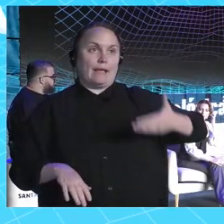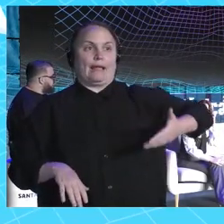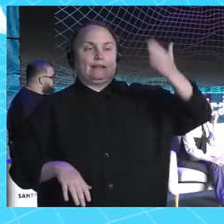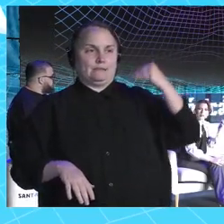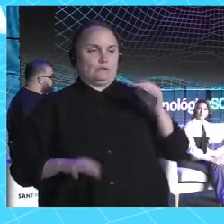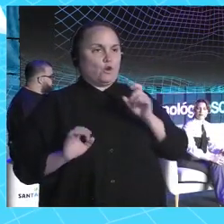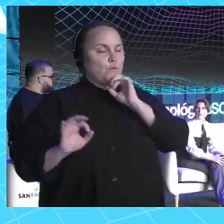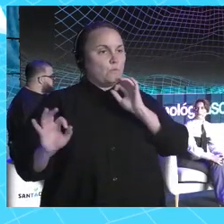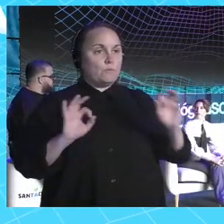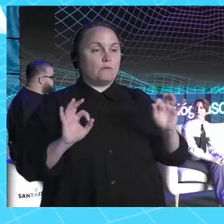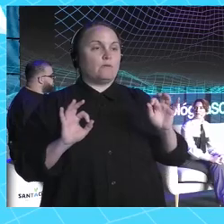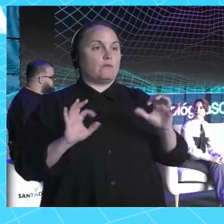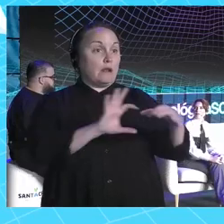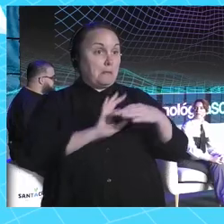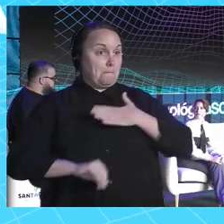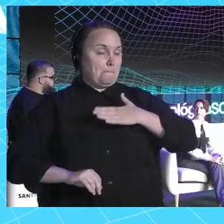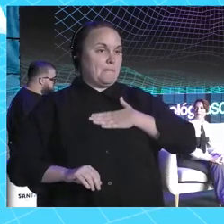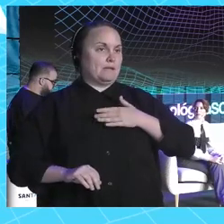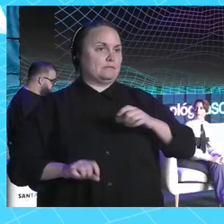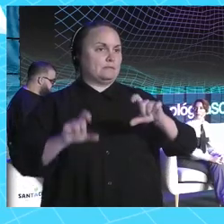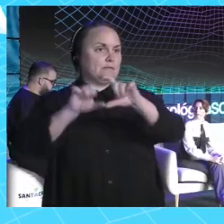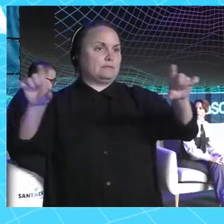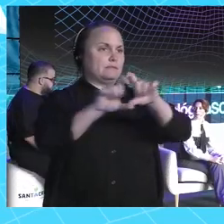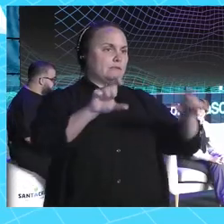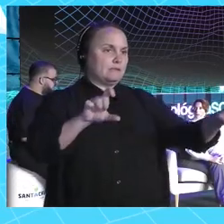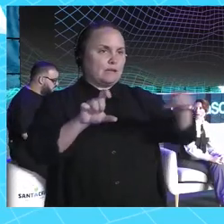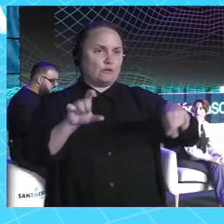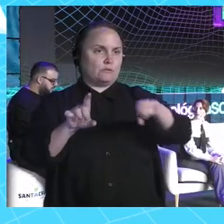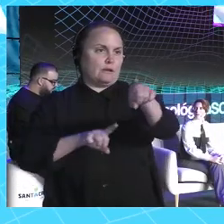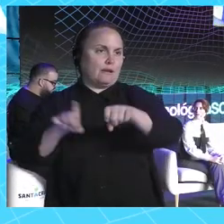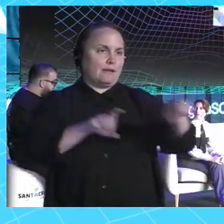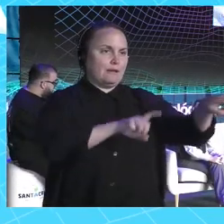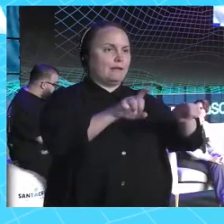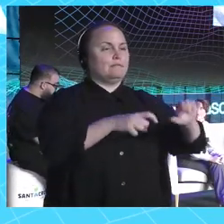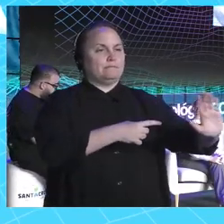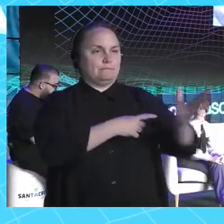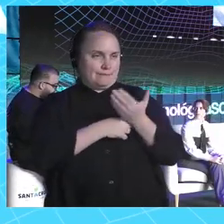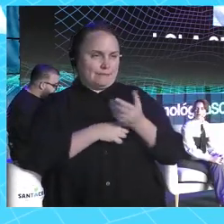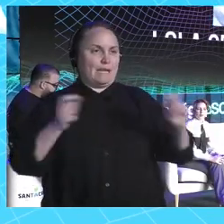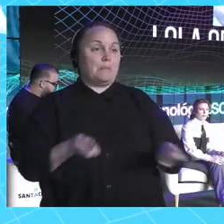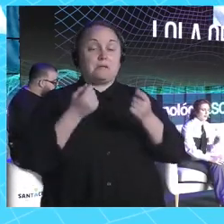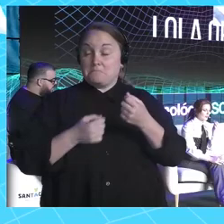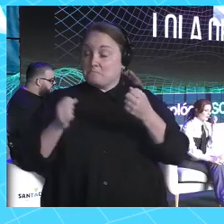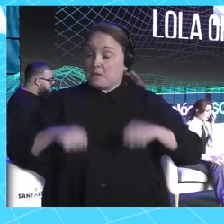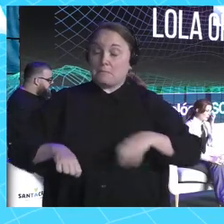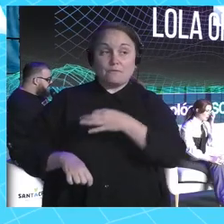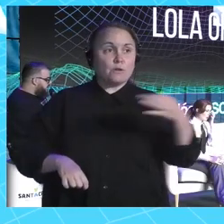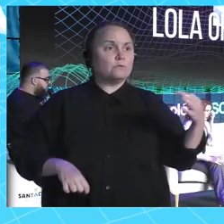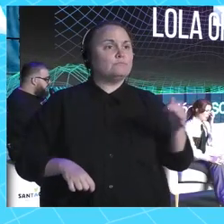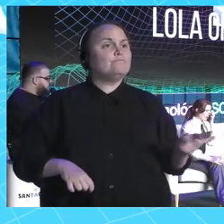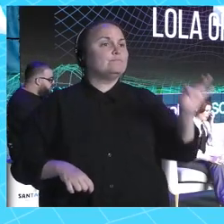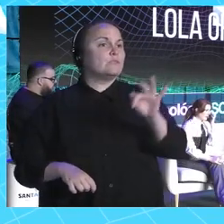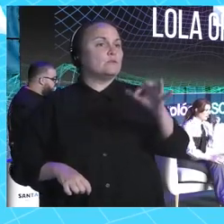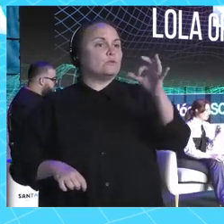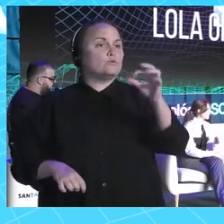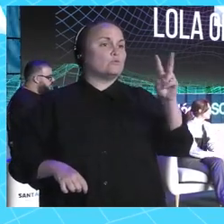con lo que tenga que ver conmigo son a las campañas que me presentan perfecto y tú Susana Qué impacto crees que